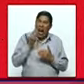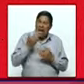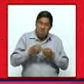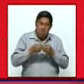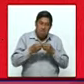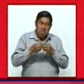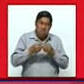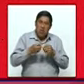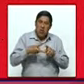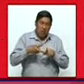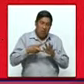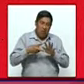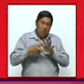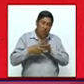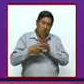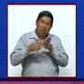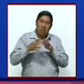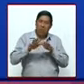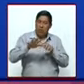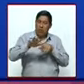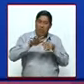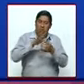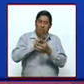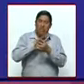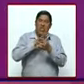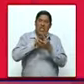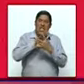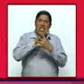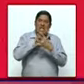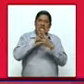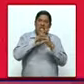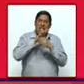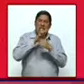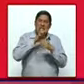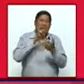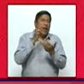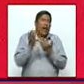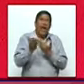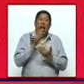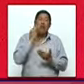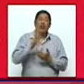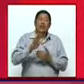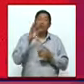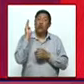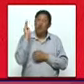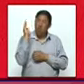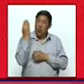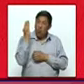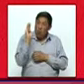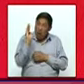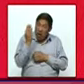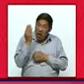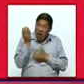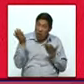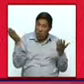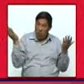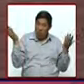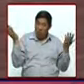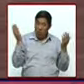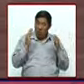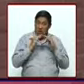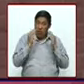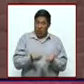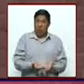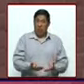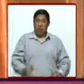dedo, el dedito de la mano derecha, después de un accidente que tuvo en el baño de su unidad educativa.